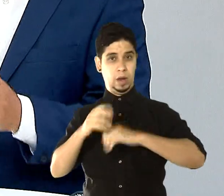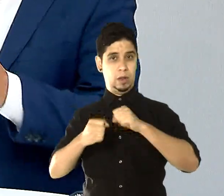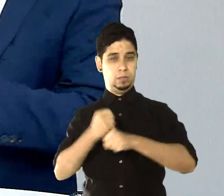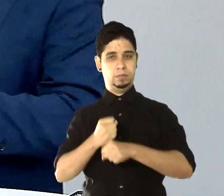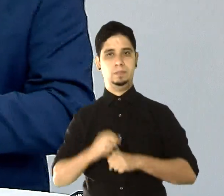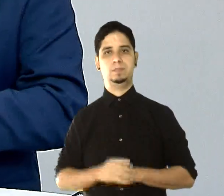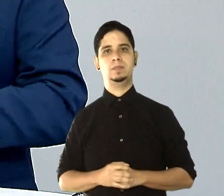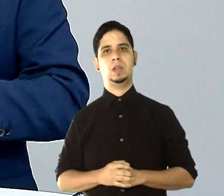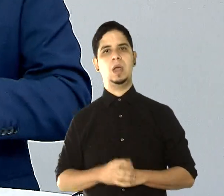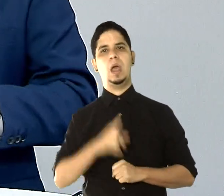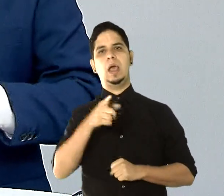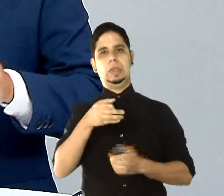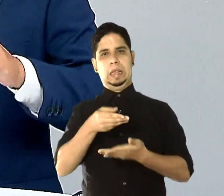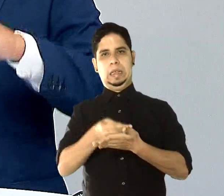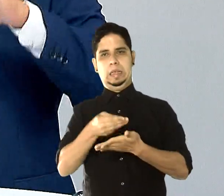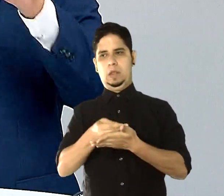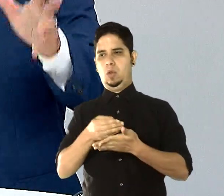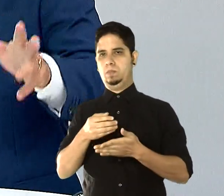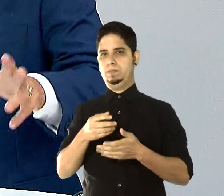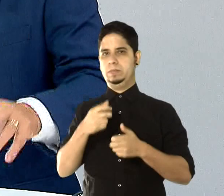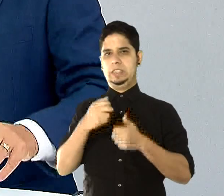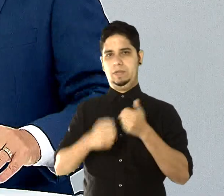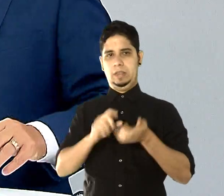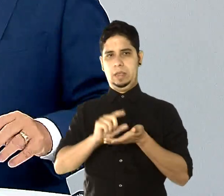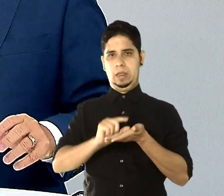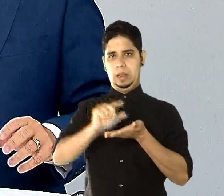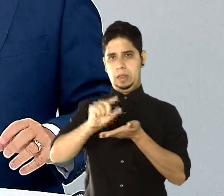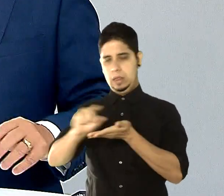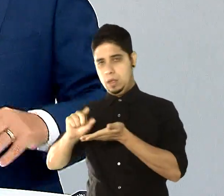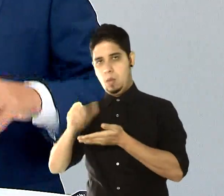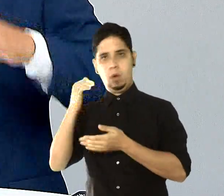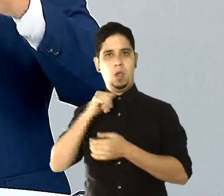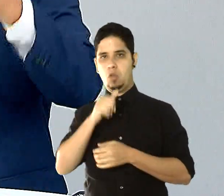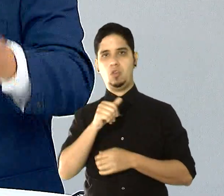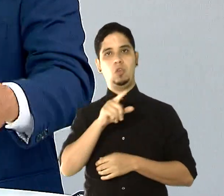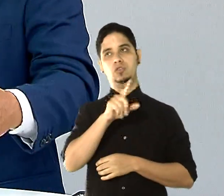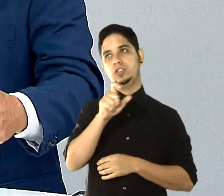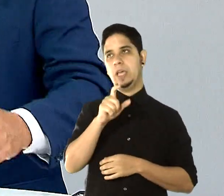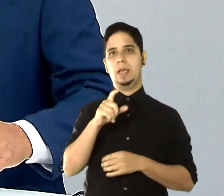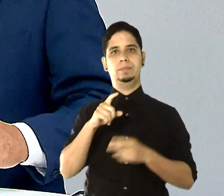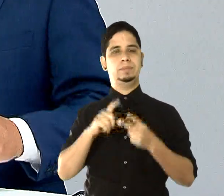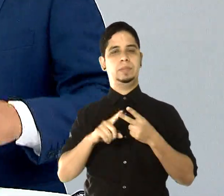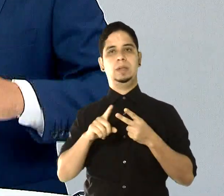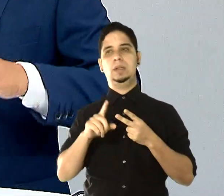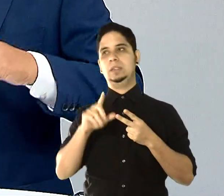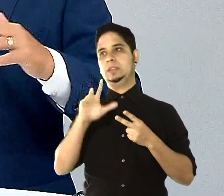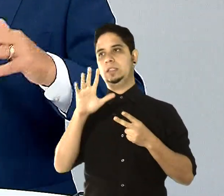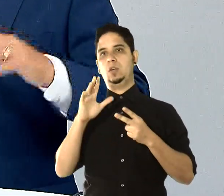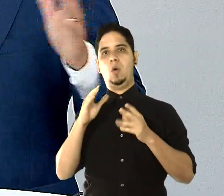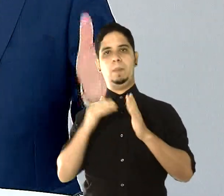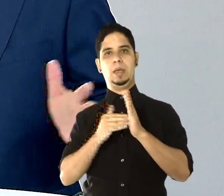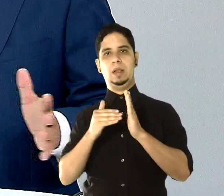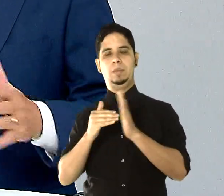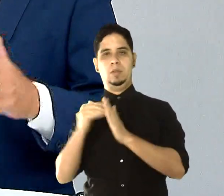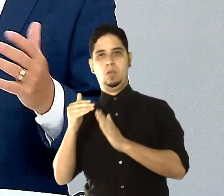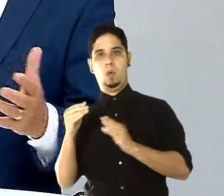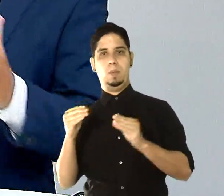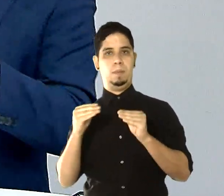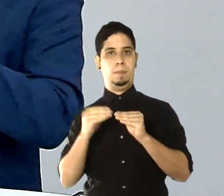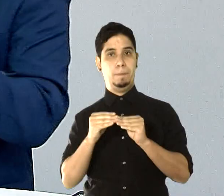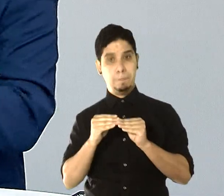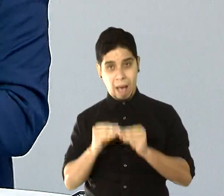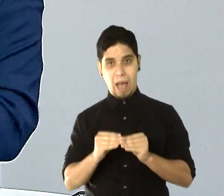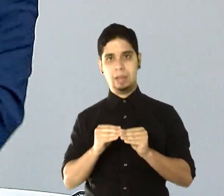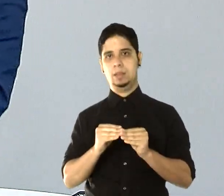es la distribución de esos fondos? Porque no estamos hablando ni de $100, ni de 1,000 millones, ni 5,000 millones, ni tan siquiera 10,000 millones. Es